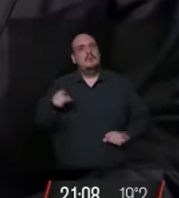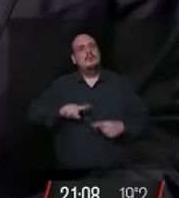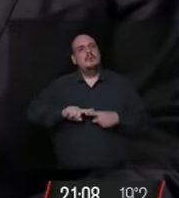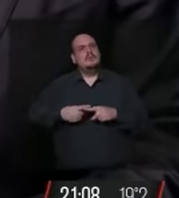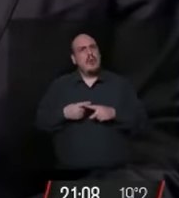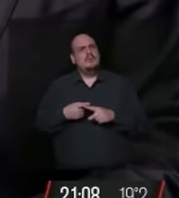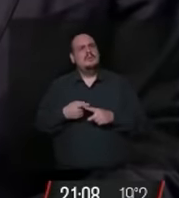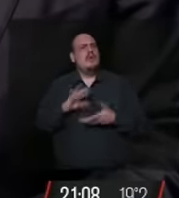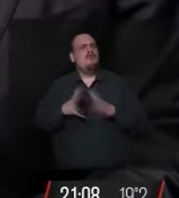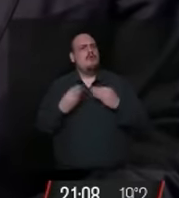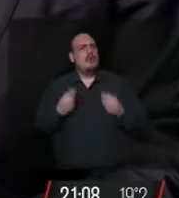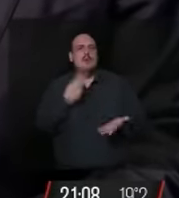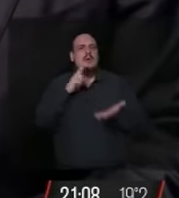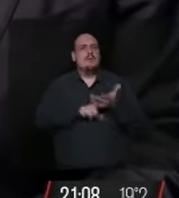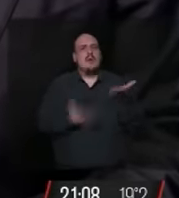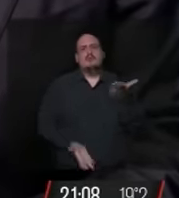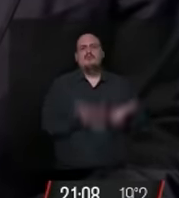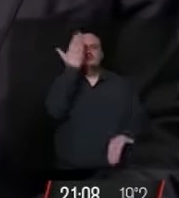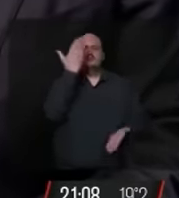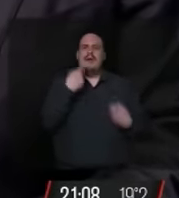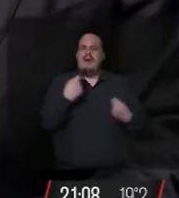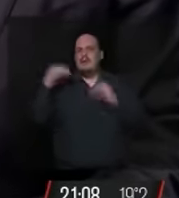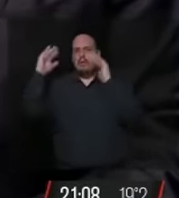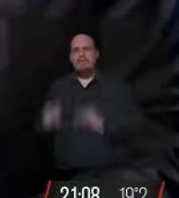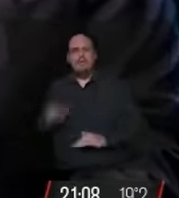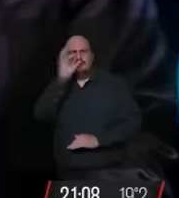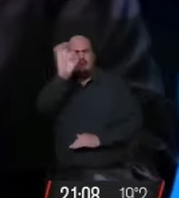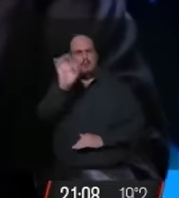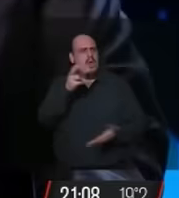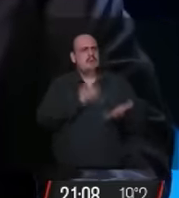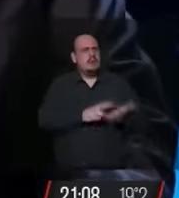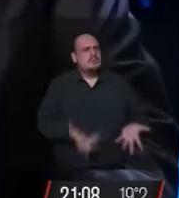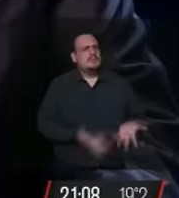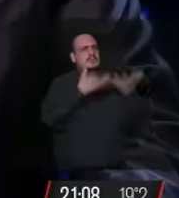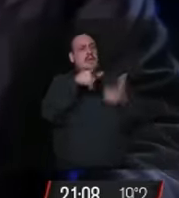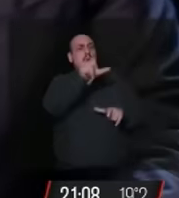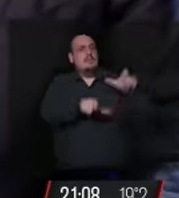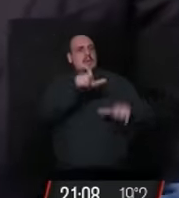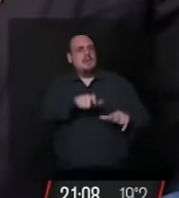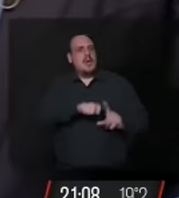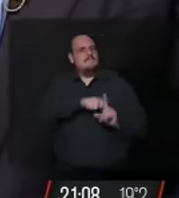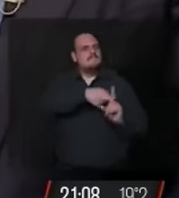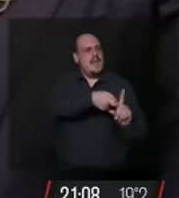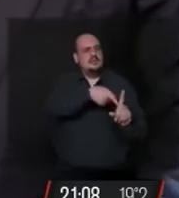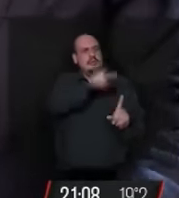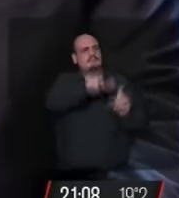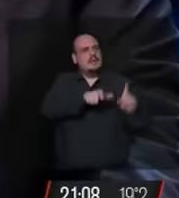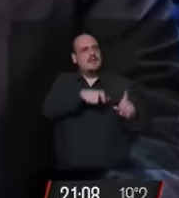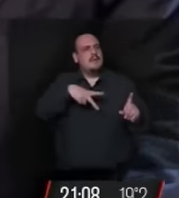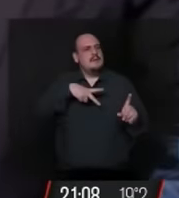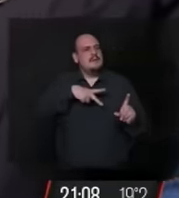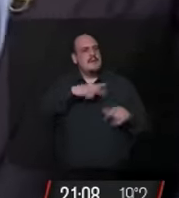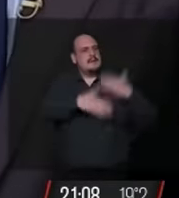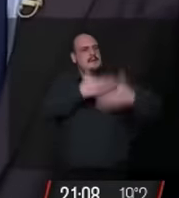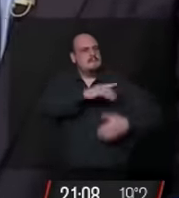siempre lo hace subiendo impuestos, jamás bajando el gasto. Y eso lo que hace, generar presión que hace que sea inviable el sector